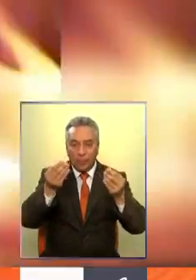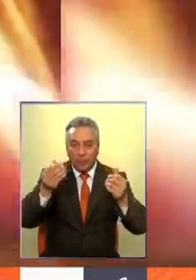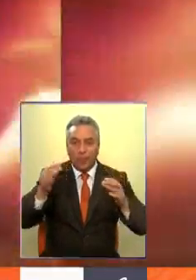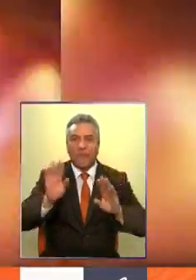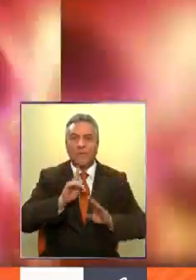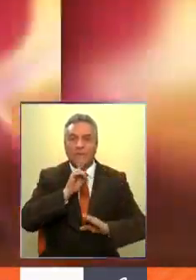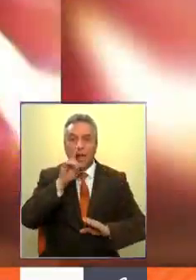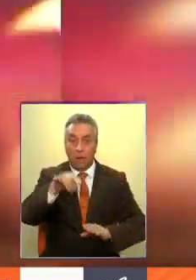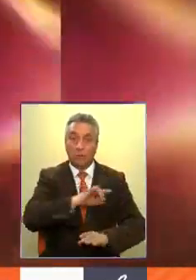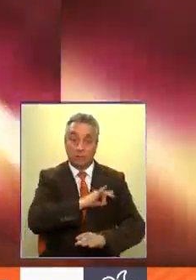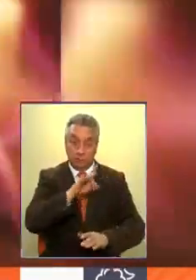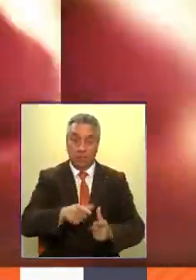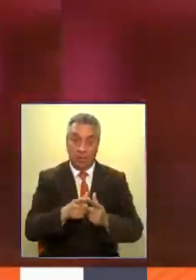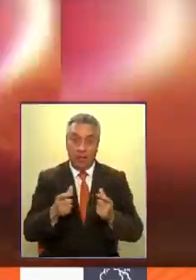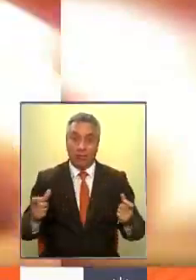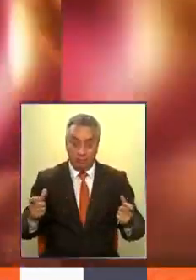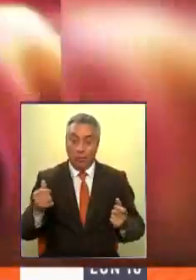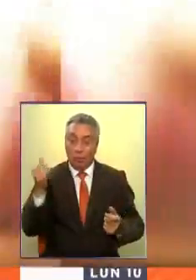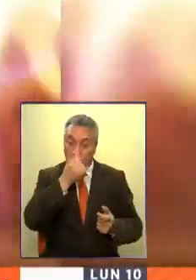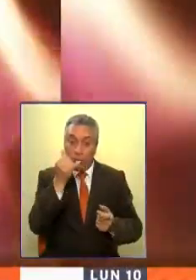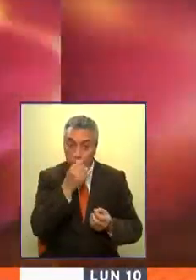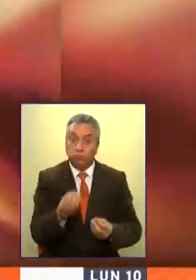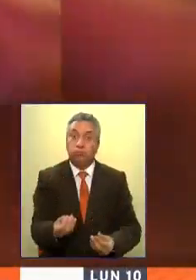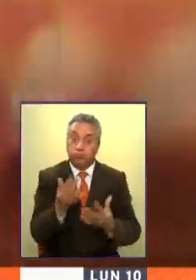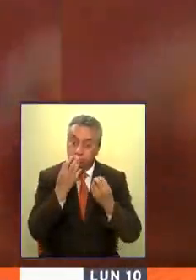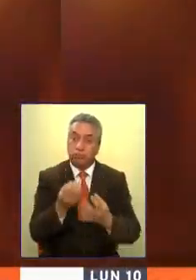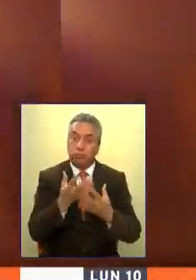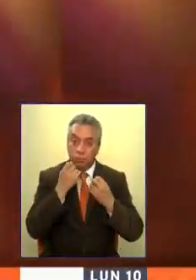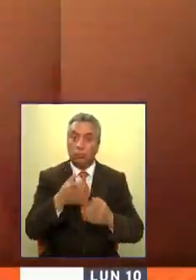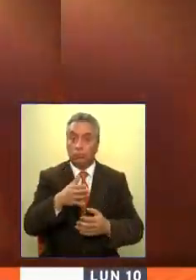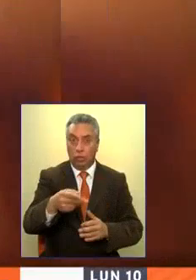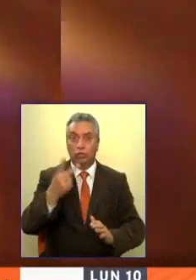nacional. Niveles de contaminación responsables de